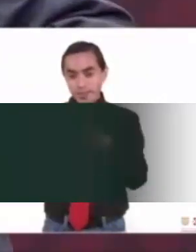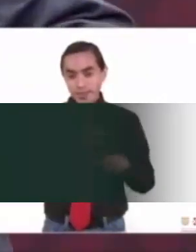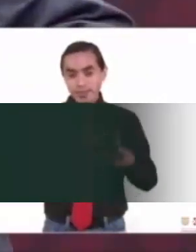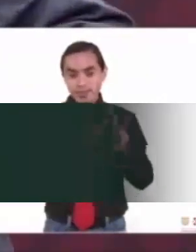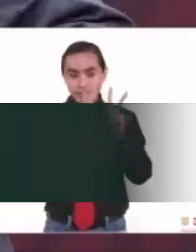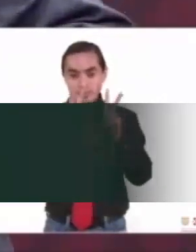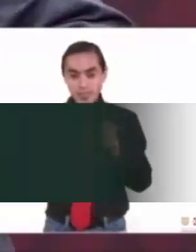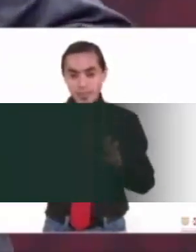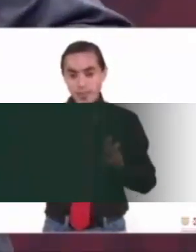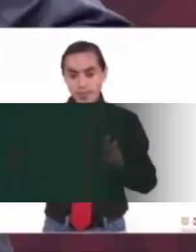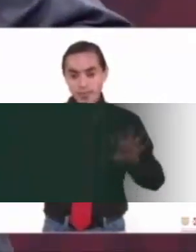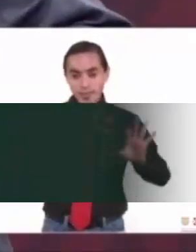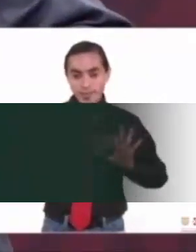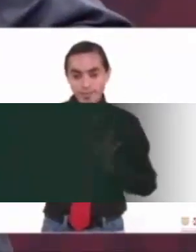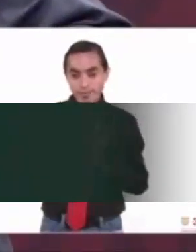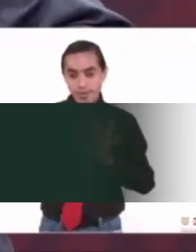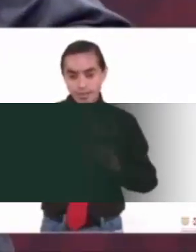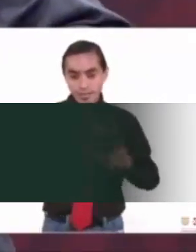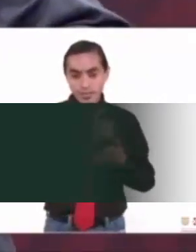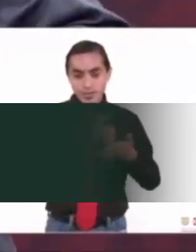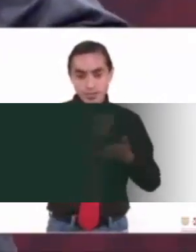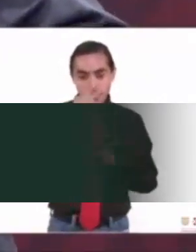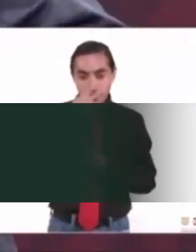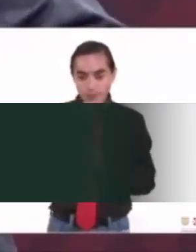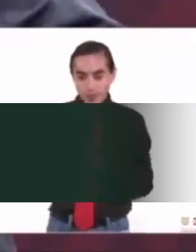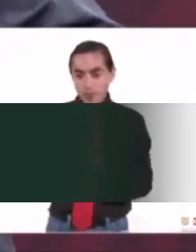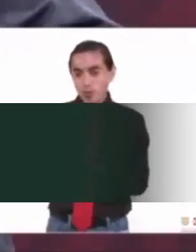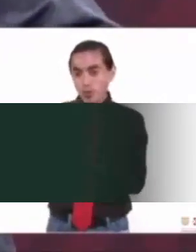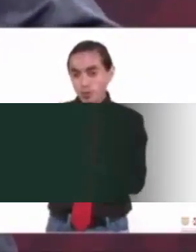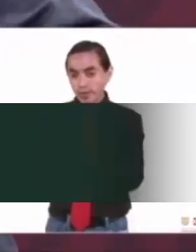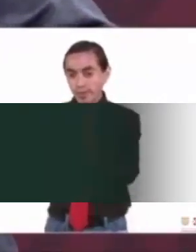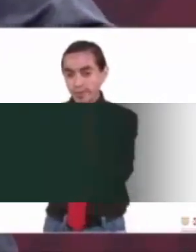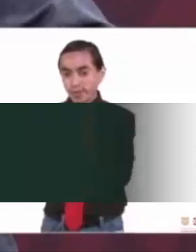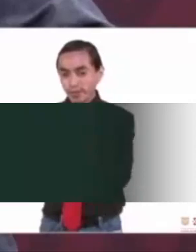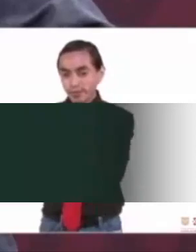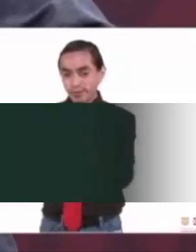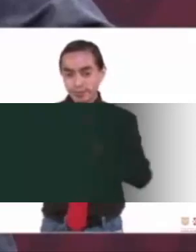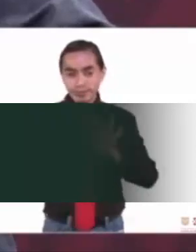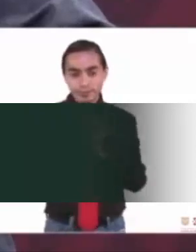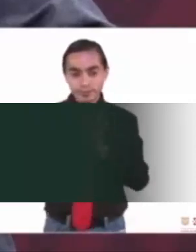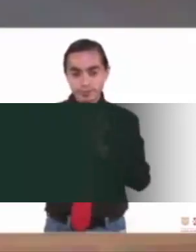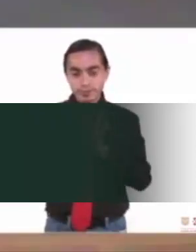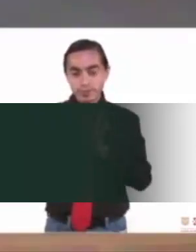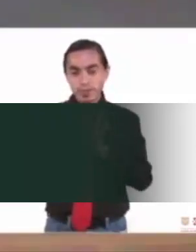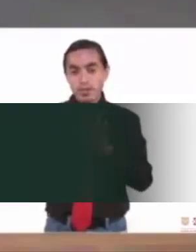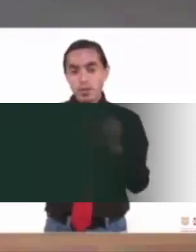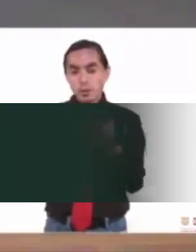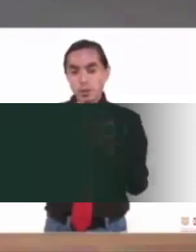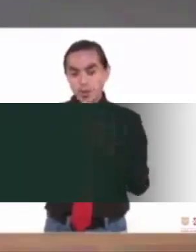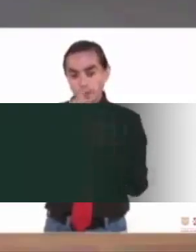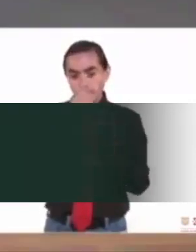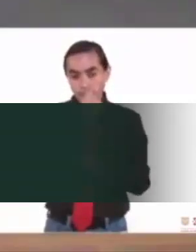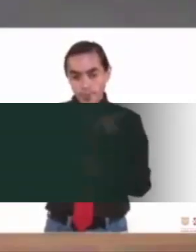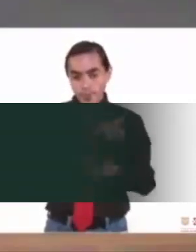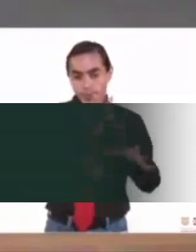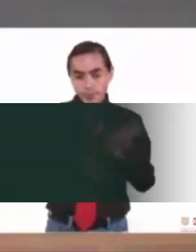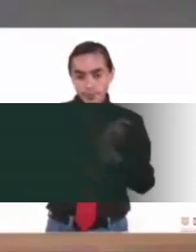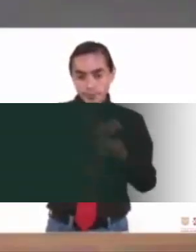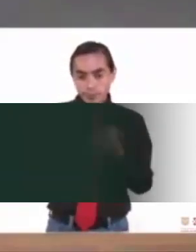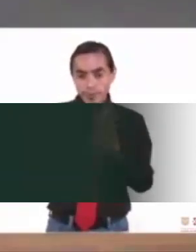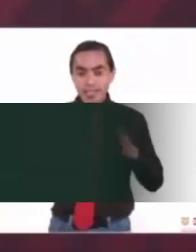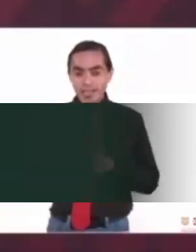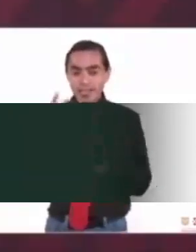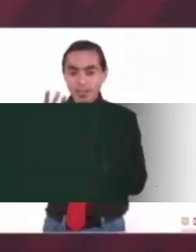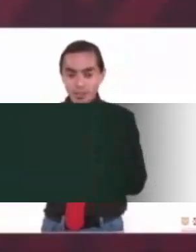el programa del festival turístico que se llevará a cabo en el marco del Tianguis Turístico 2023, cuyo objetivo es abrirlo a toda la